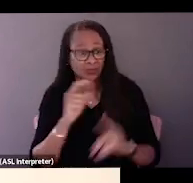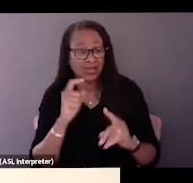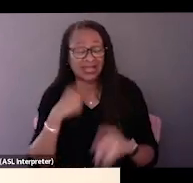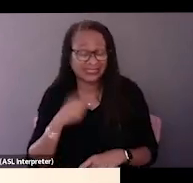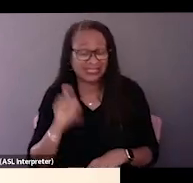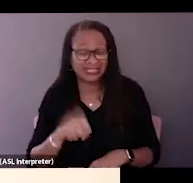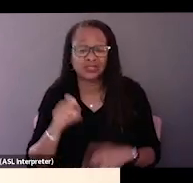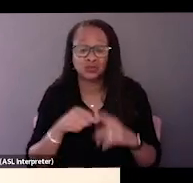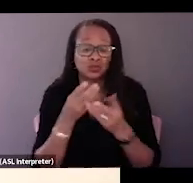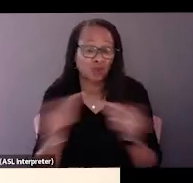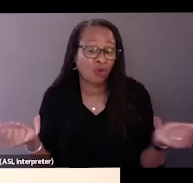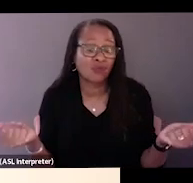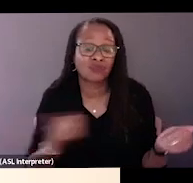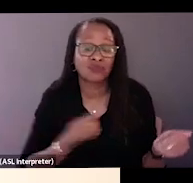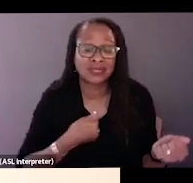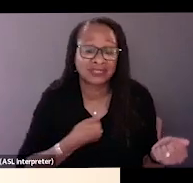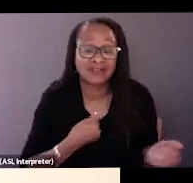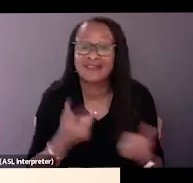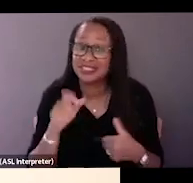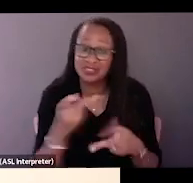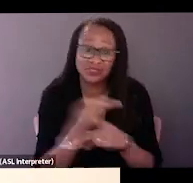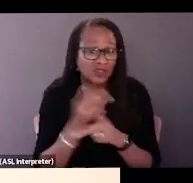entonces, eh,